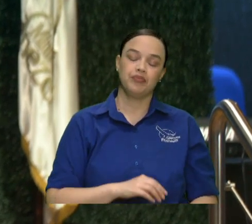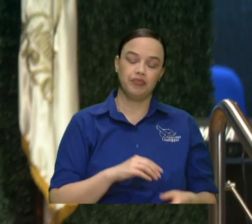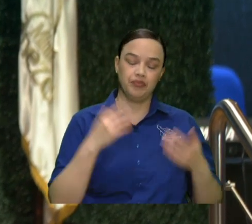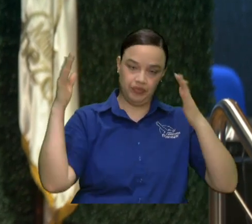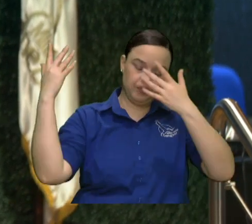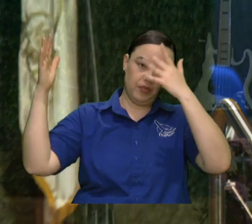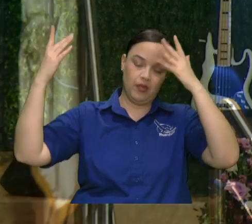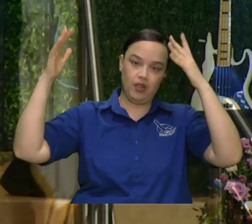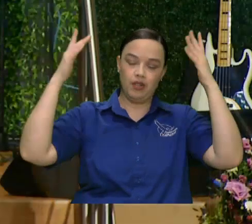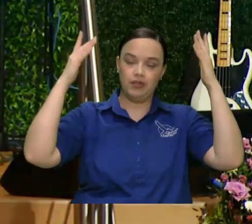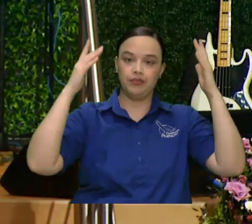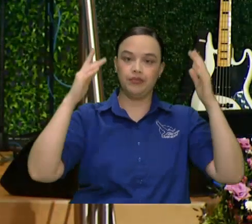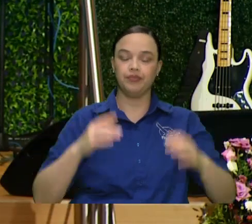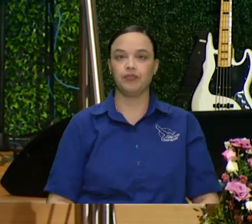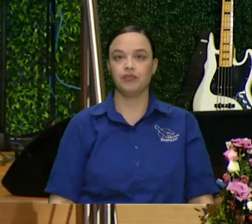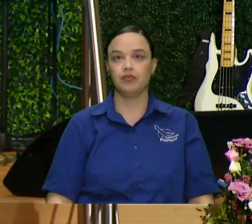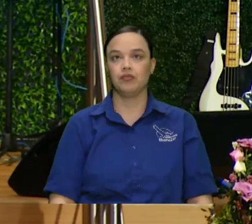señor